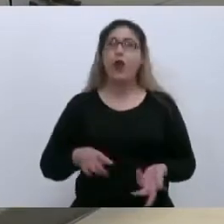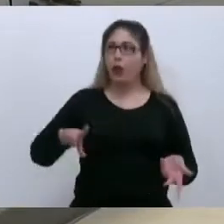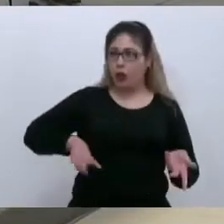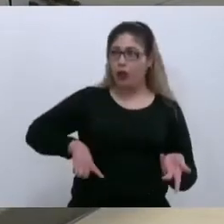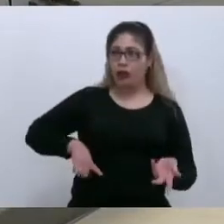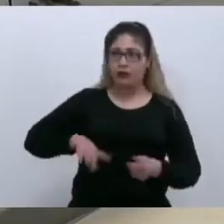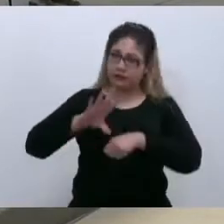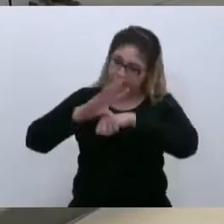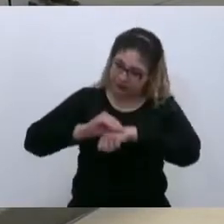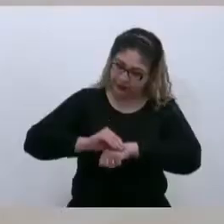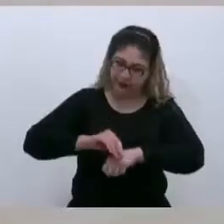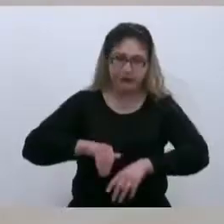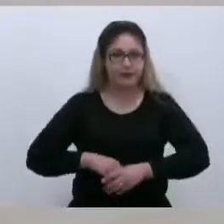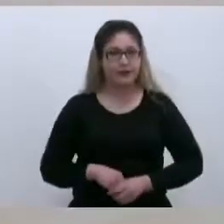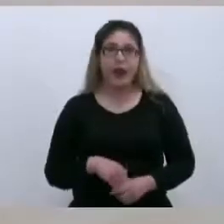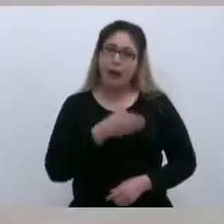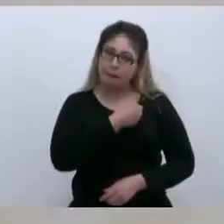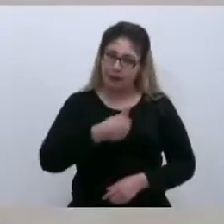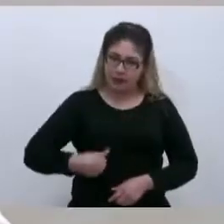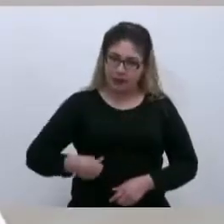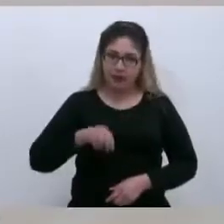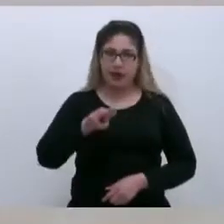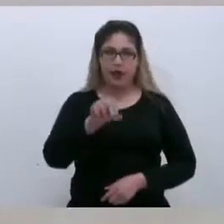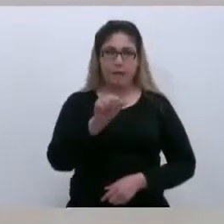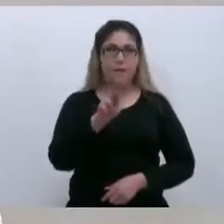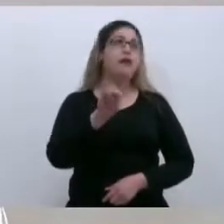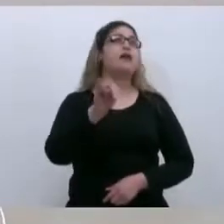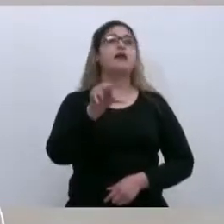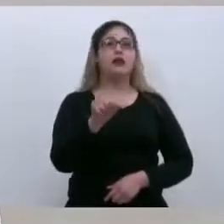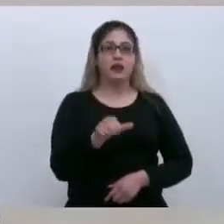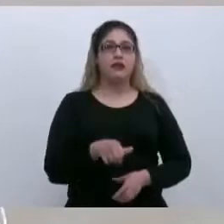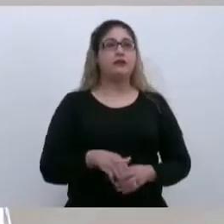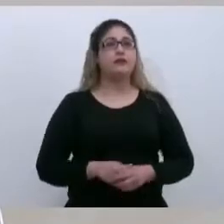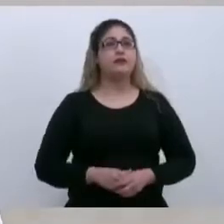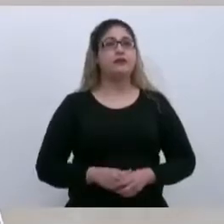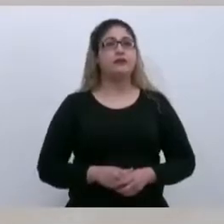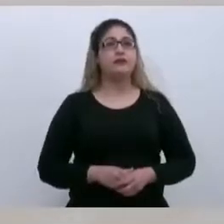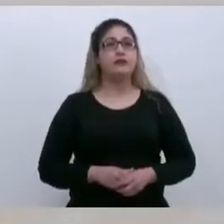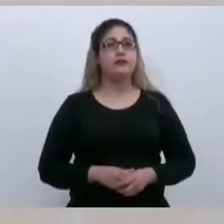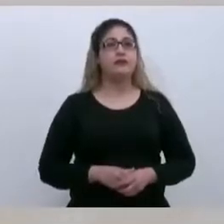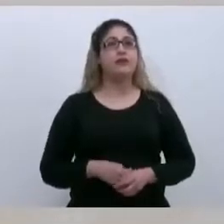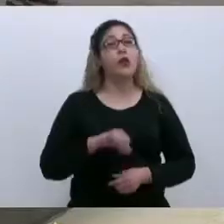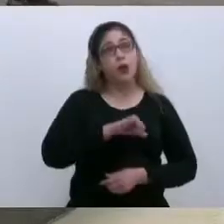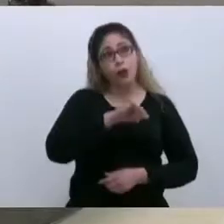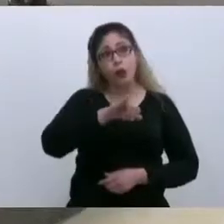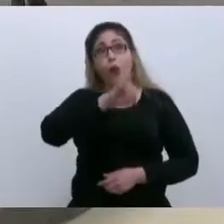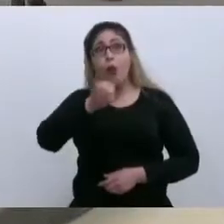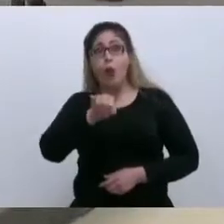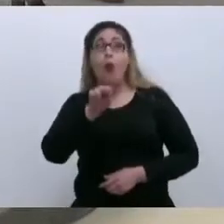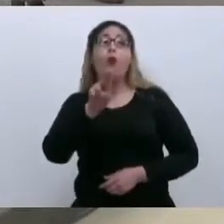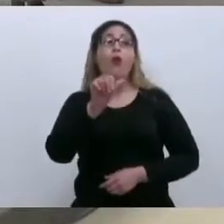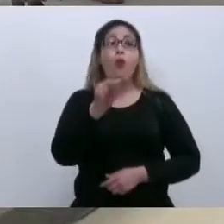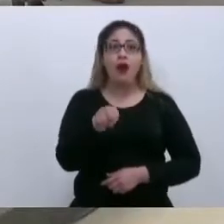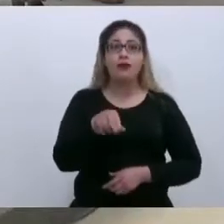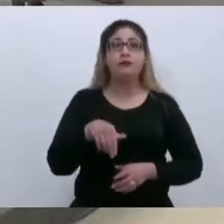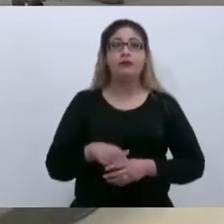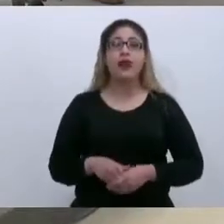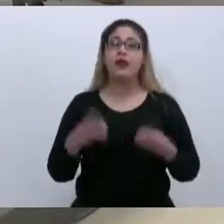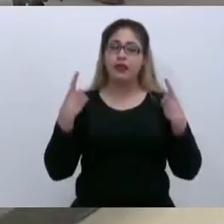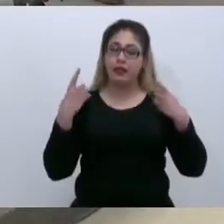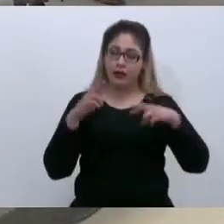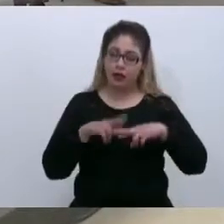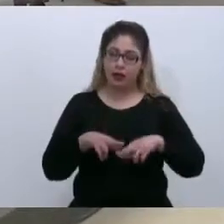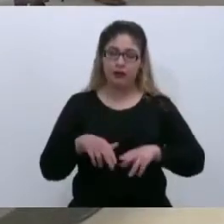Saizpuro, presidenta Marina Pitela, nuestro compañero Juan Ferrer, director del